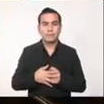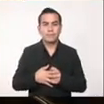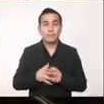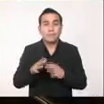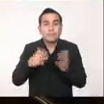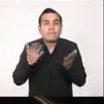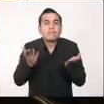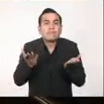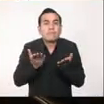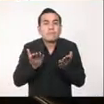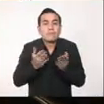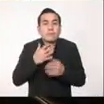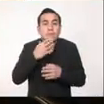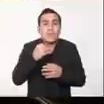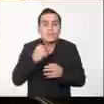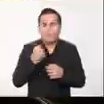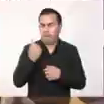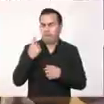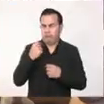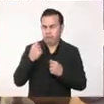Y entonces, pues, fue chocante,